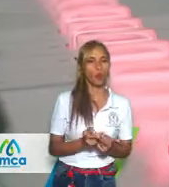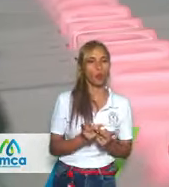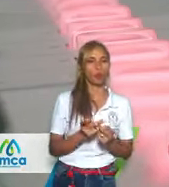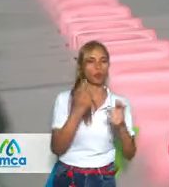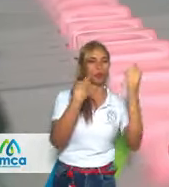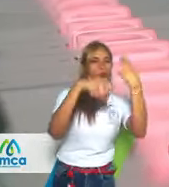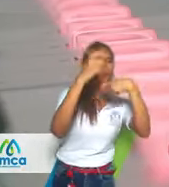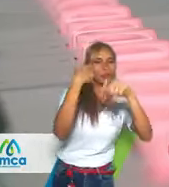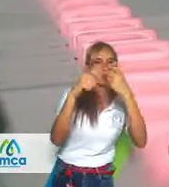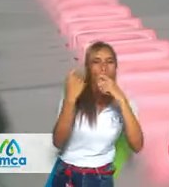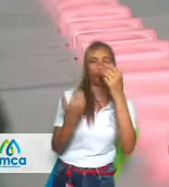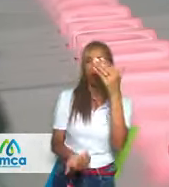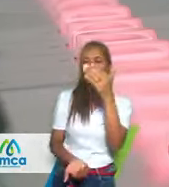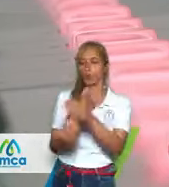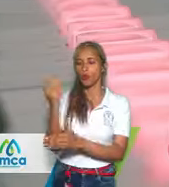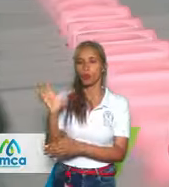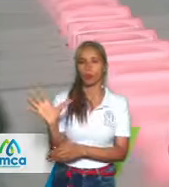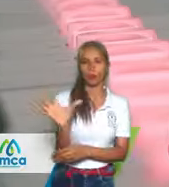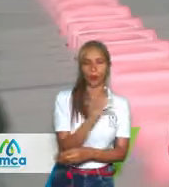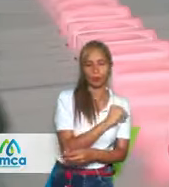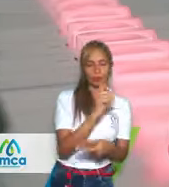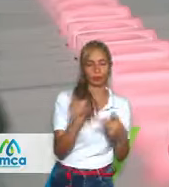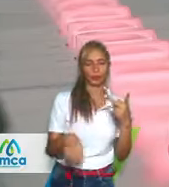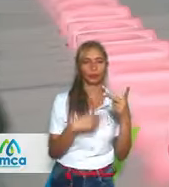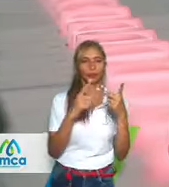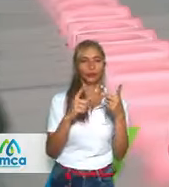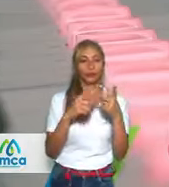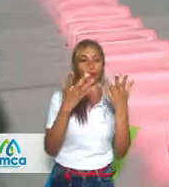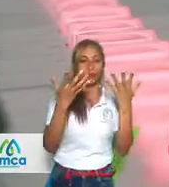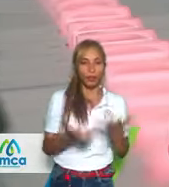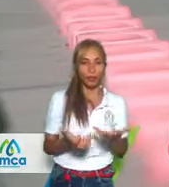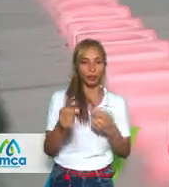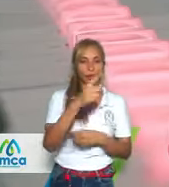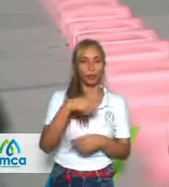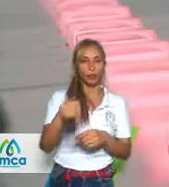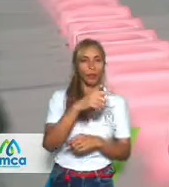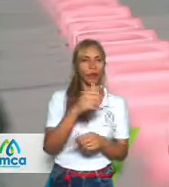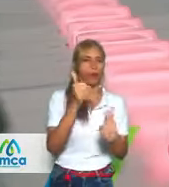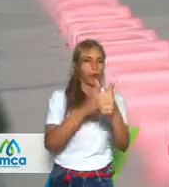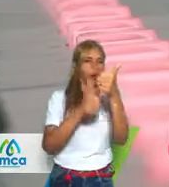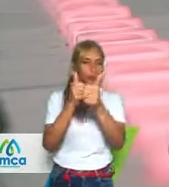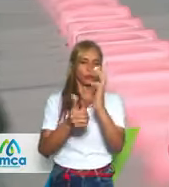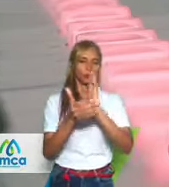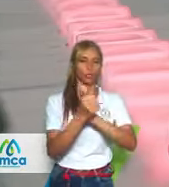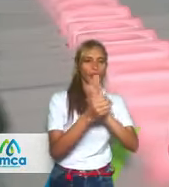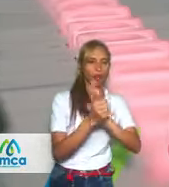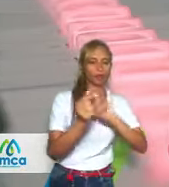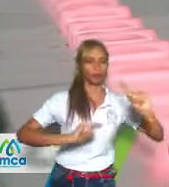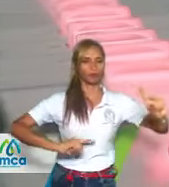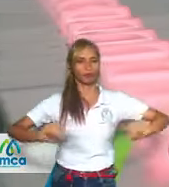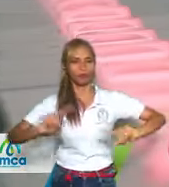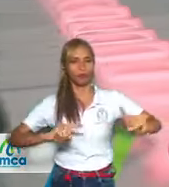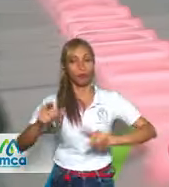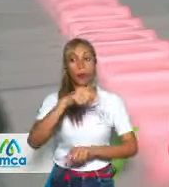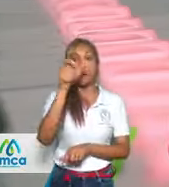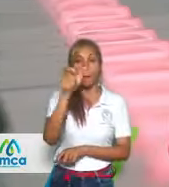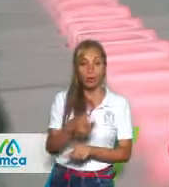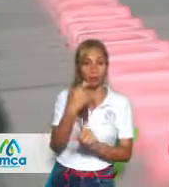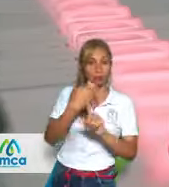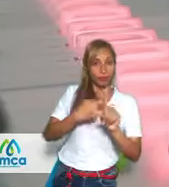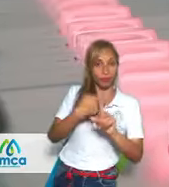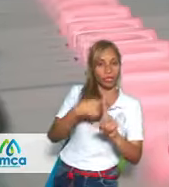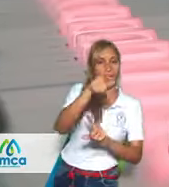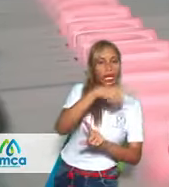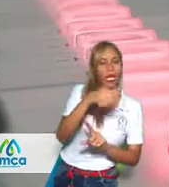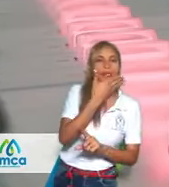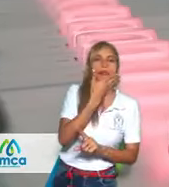región. Y segundo, queremos fortalecer también esas capacidades de gestión que tienen estos arrendatarios actuales para mejorar las condiciones